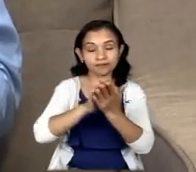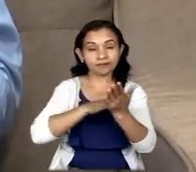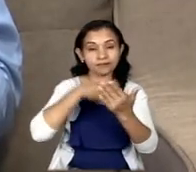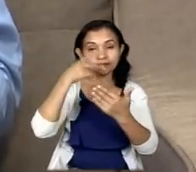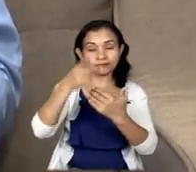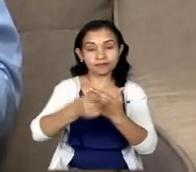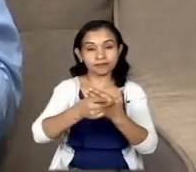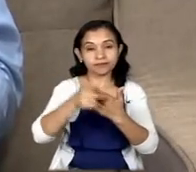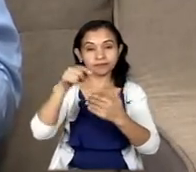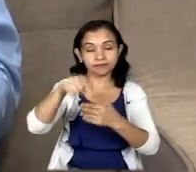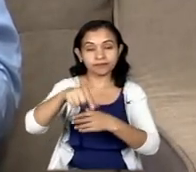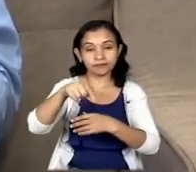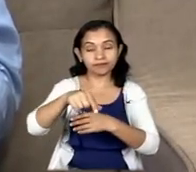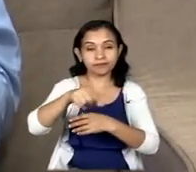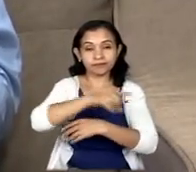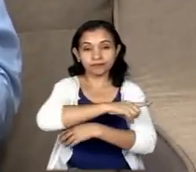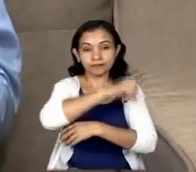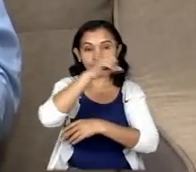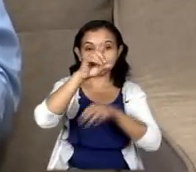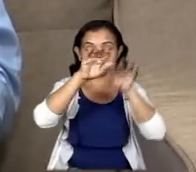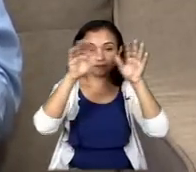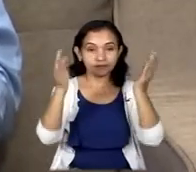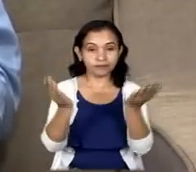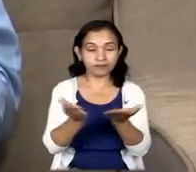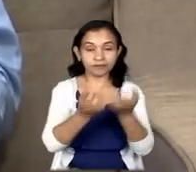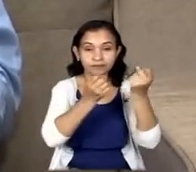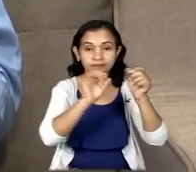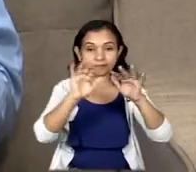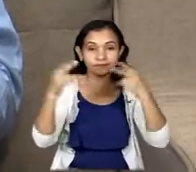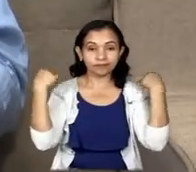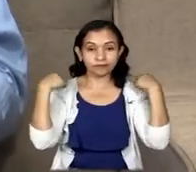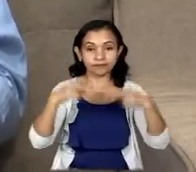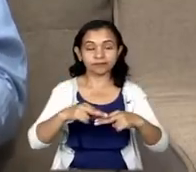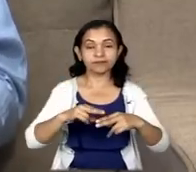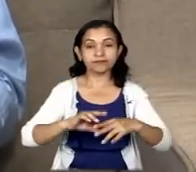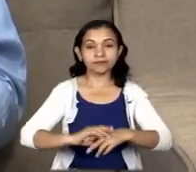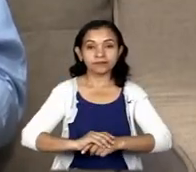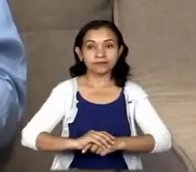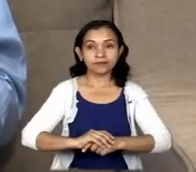Parlamento, hoy sobre el Día Mundial de las y los Docentes. Ya volvemos.